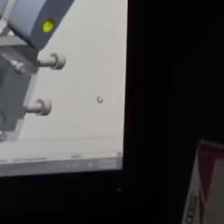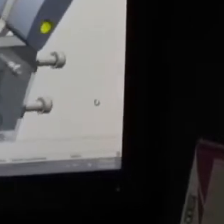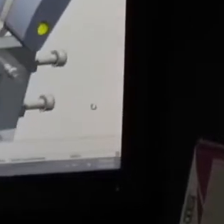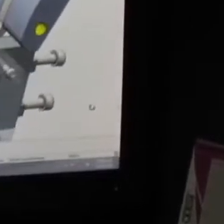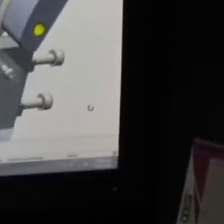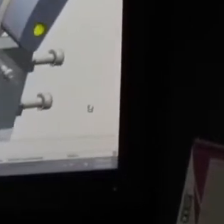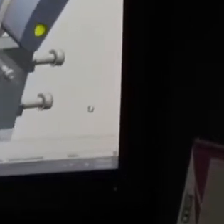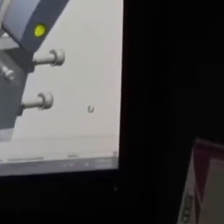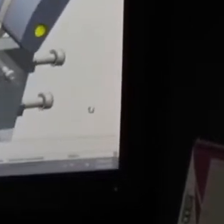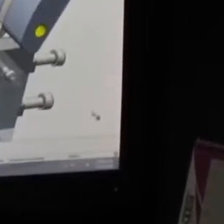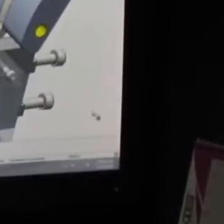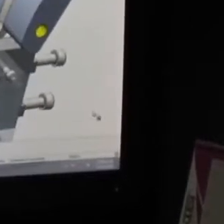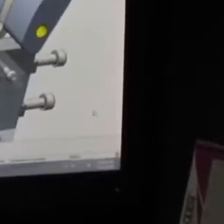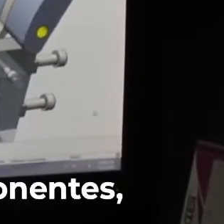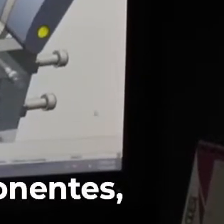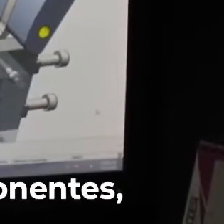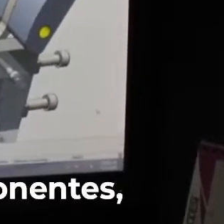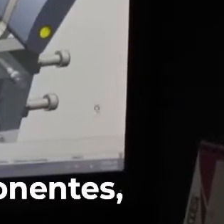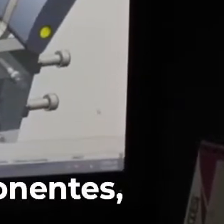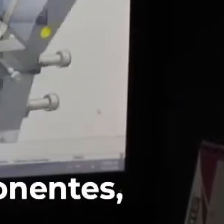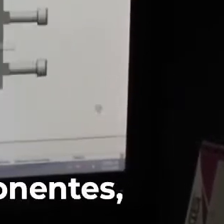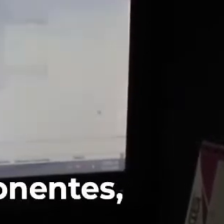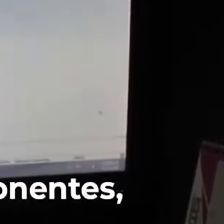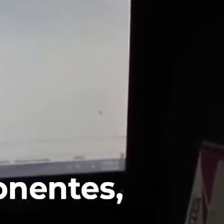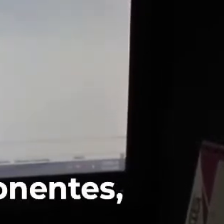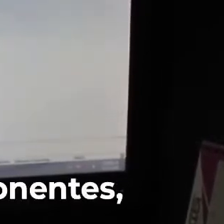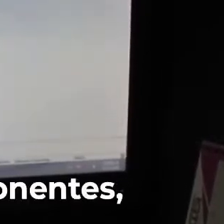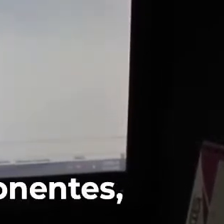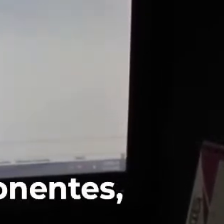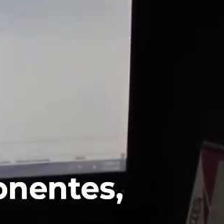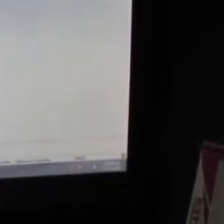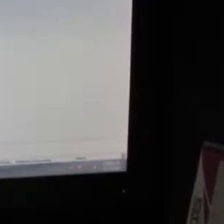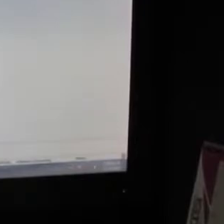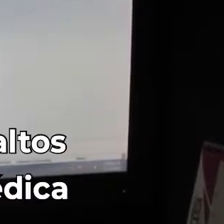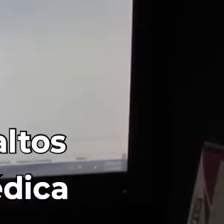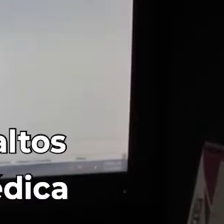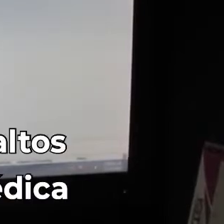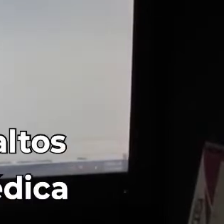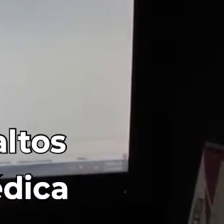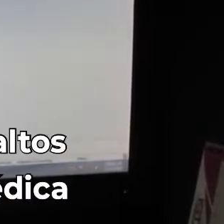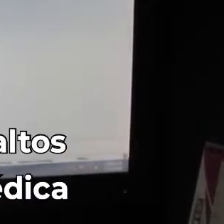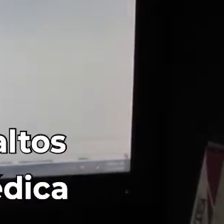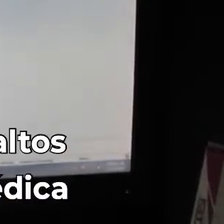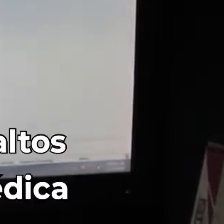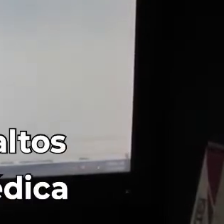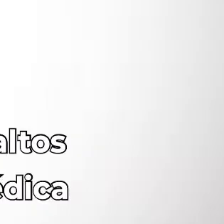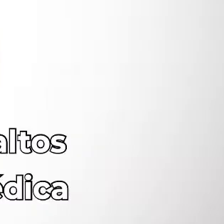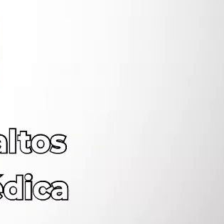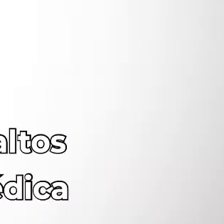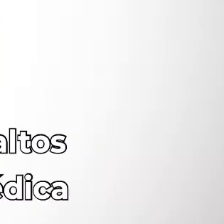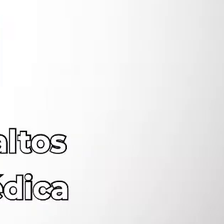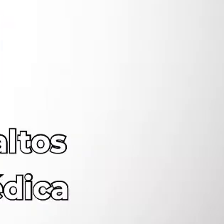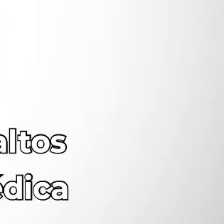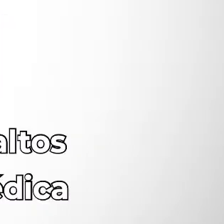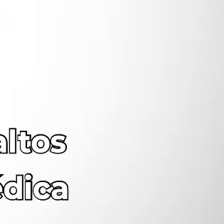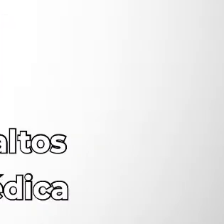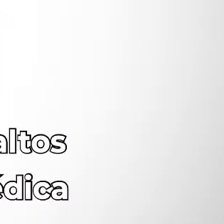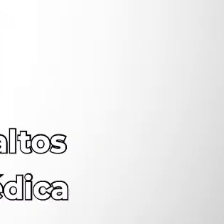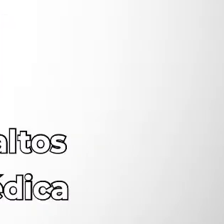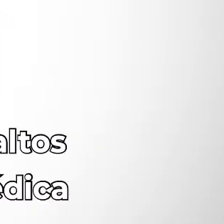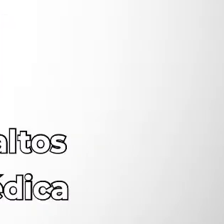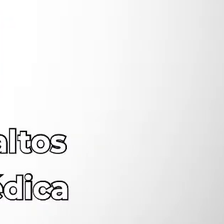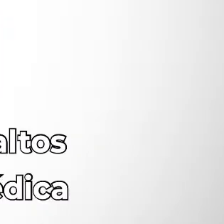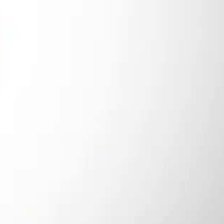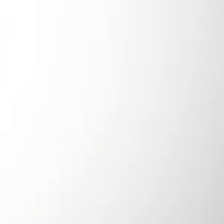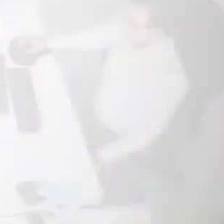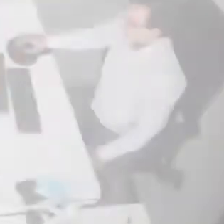elaboración de prototipos, difícil obtención de partes y componentes, así como pruebas diversas con altos estándares de